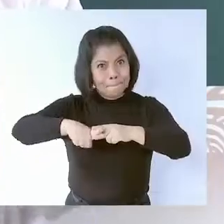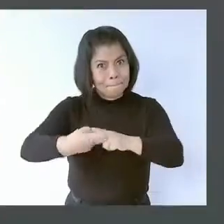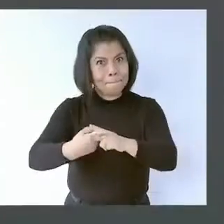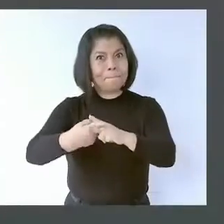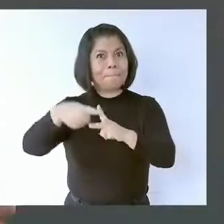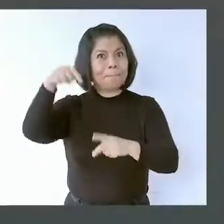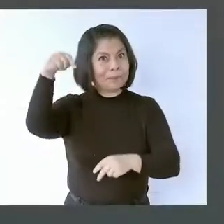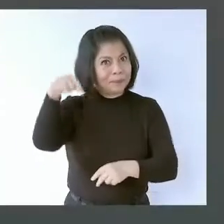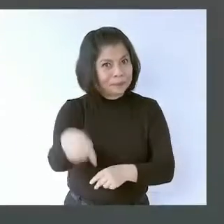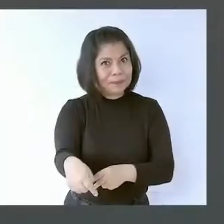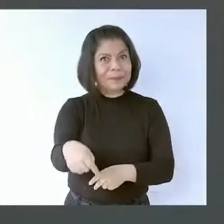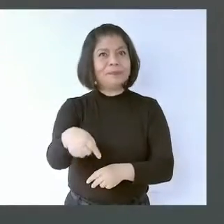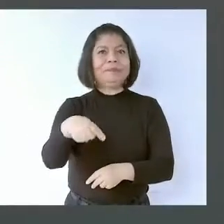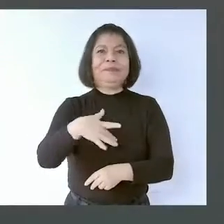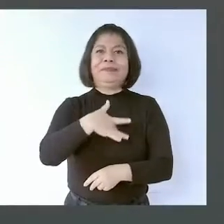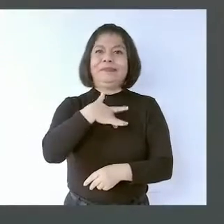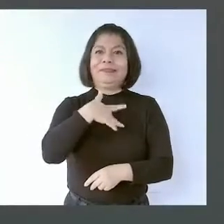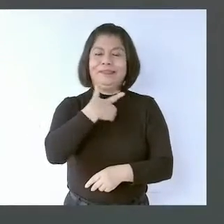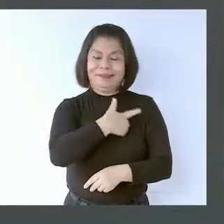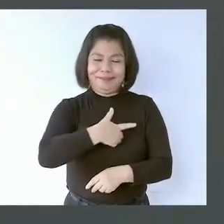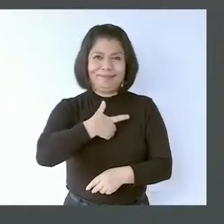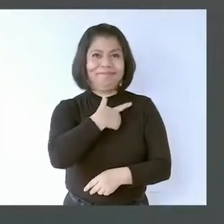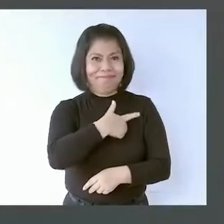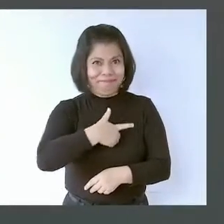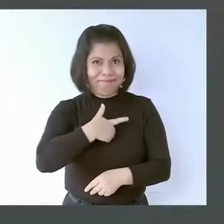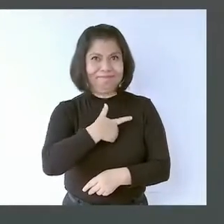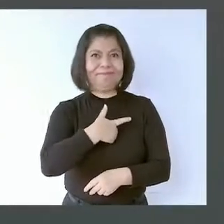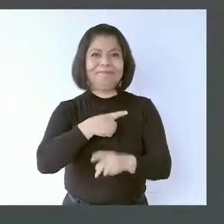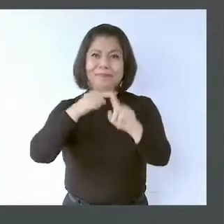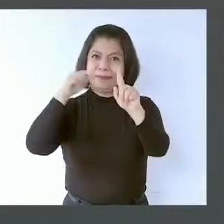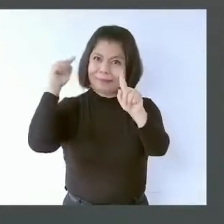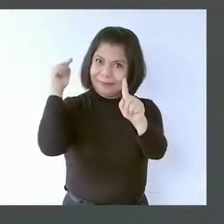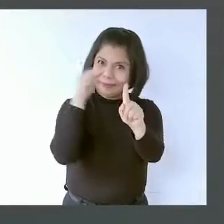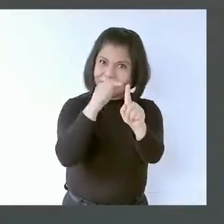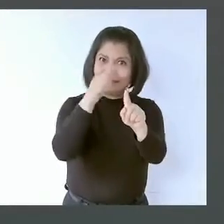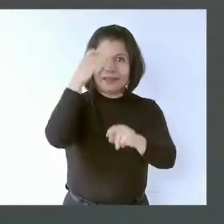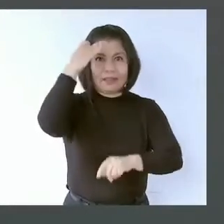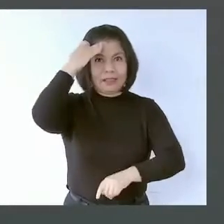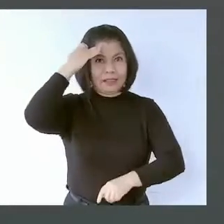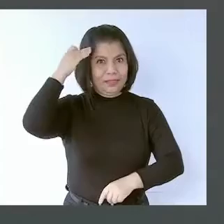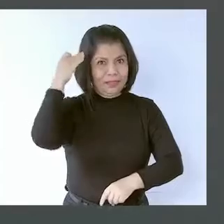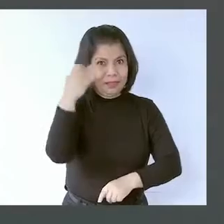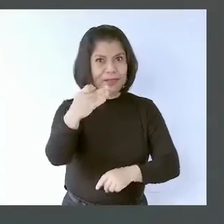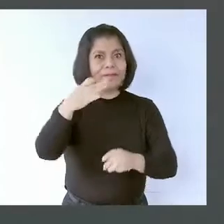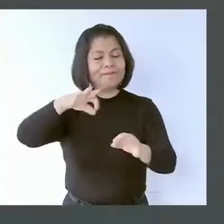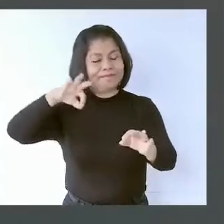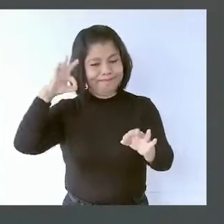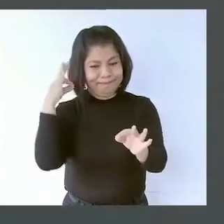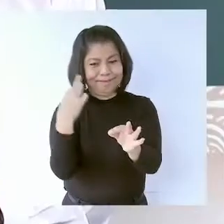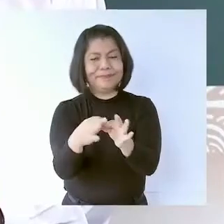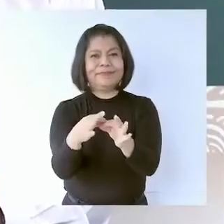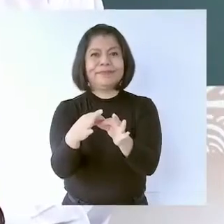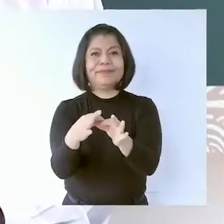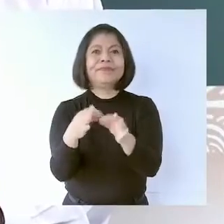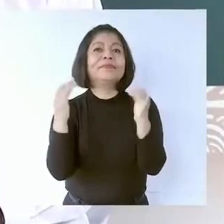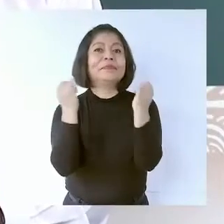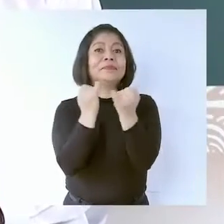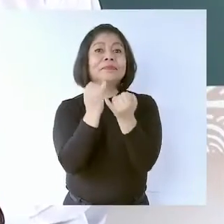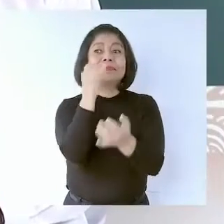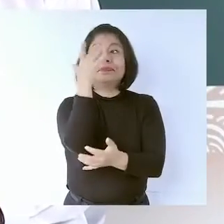buscar cumplir en tiempo, que se hagan las cosas muy bien y siempre respetando el medio